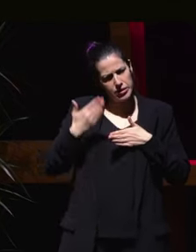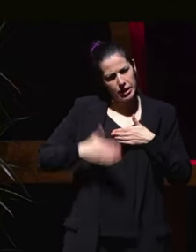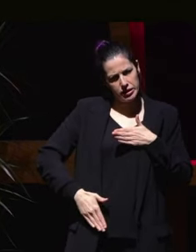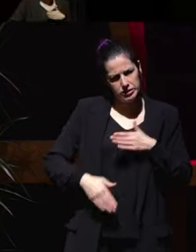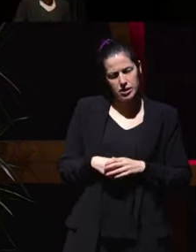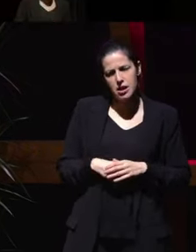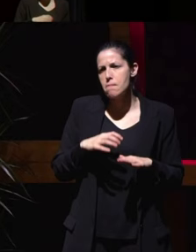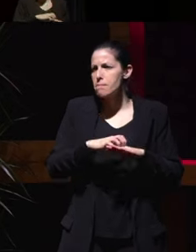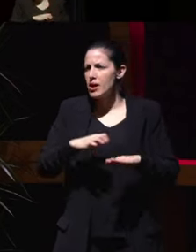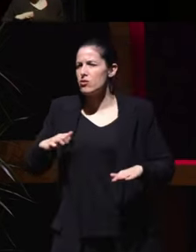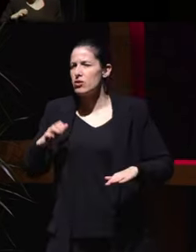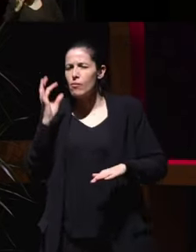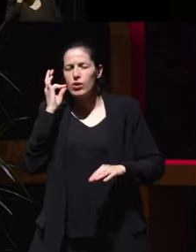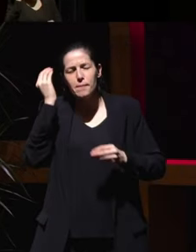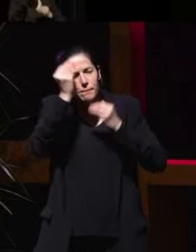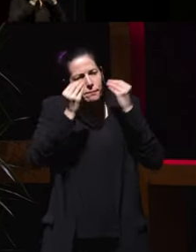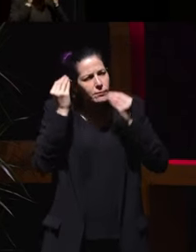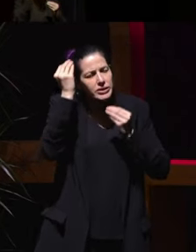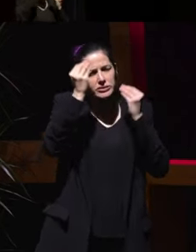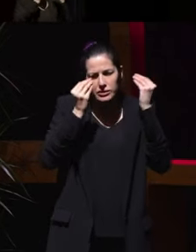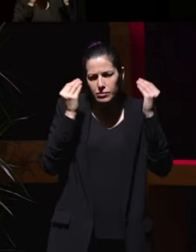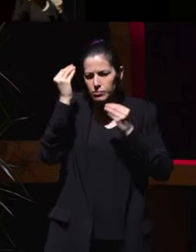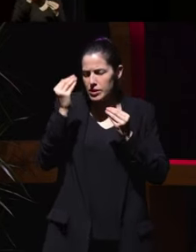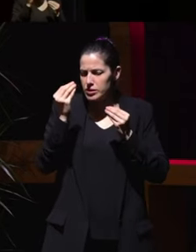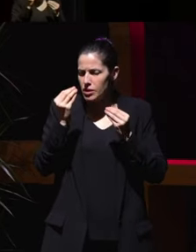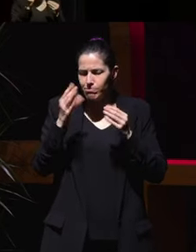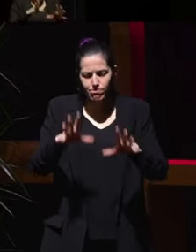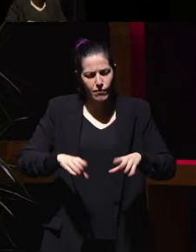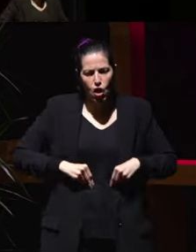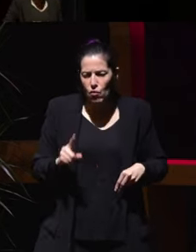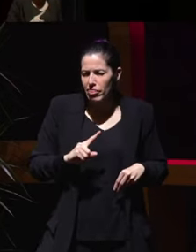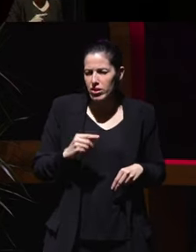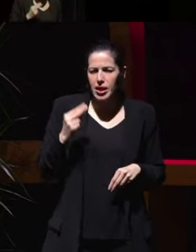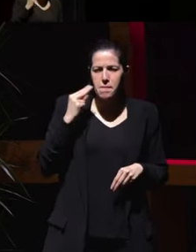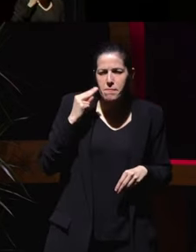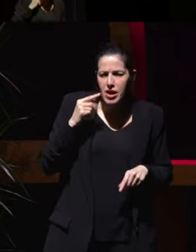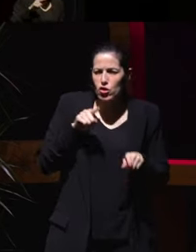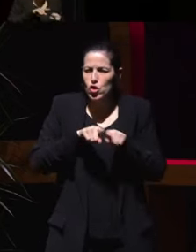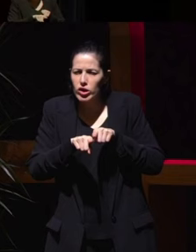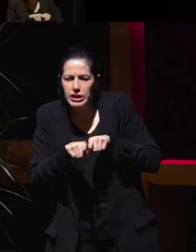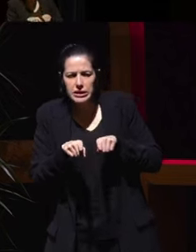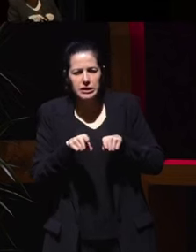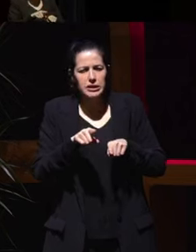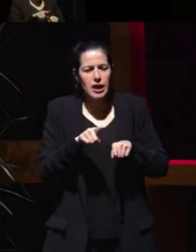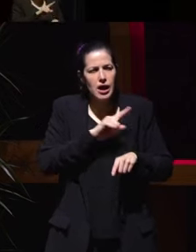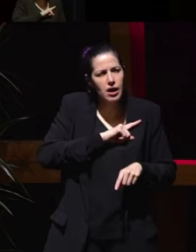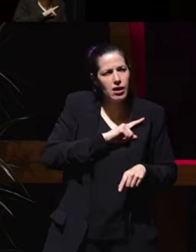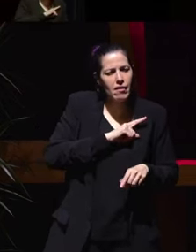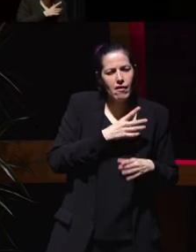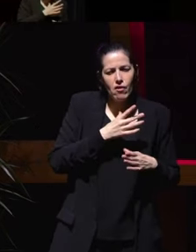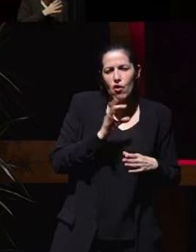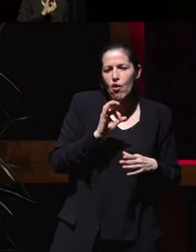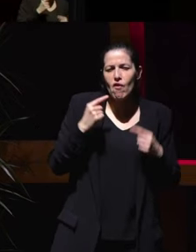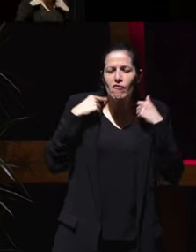mujeres pensábamos que no seríamos aceptadas. El miedo a la crítica, el miedo al que dirán, el miedo al fracaso. Y otra de